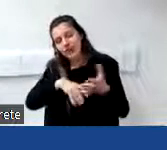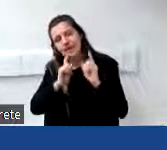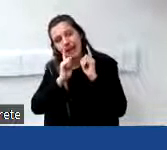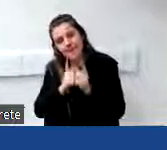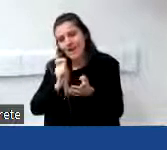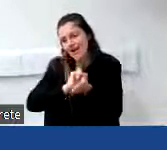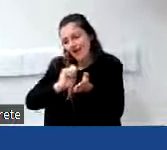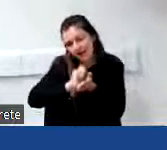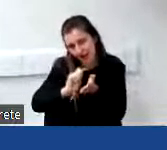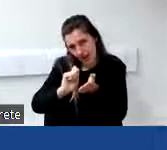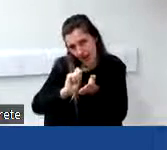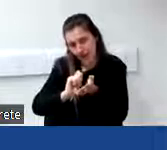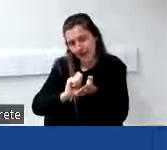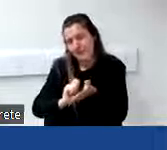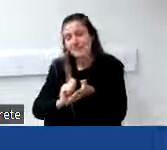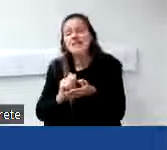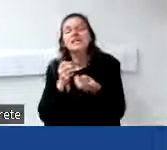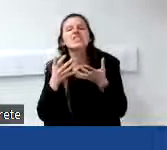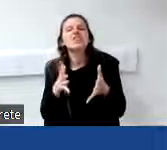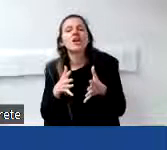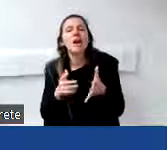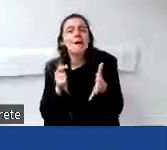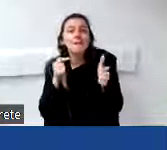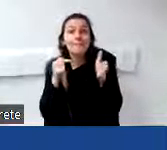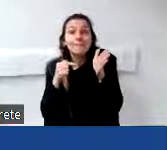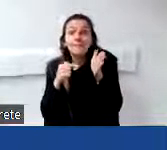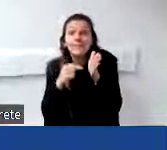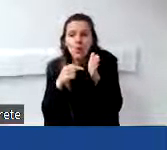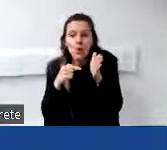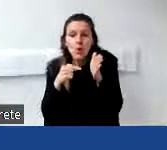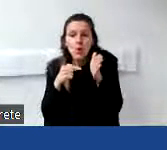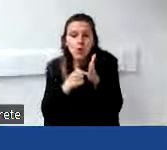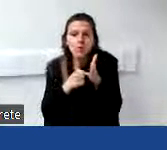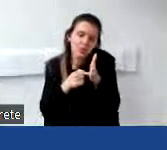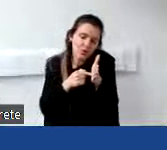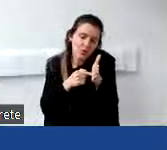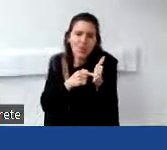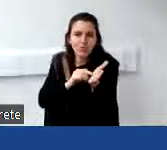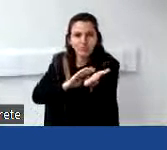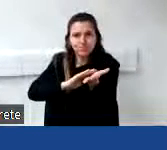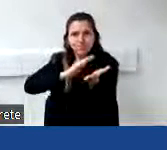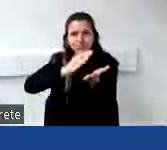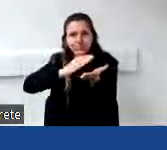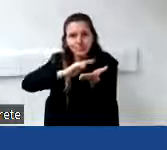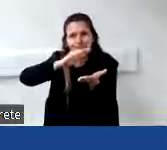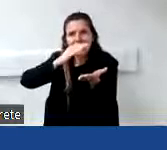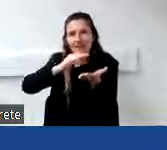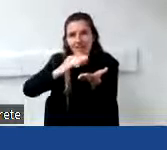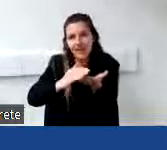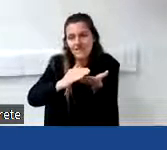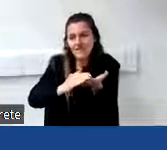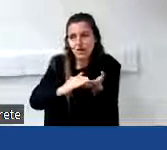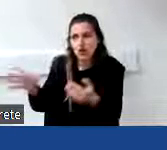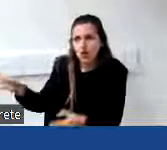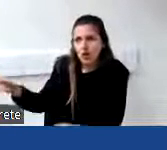¿Sí? Ahora, no todas las personas ciegas, no todas las personas con discapacidad visual o con baja visión saben